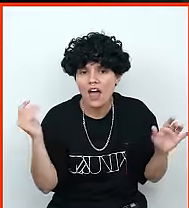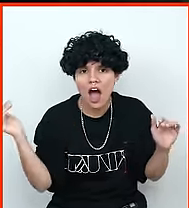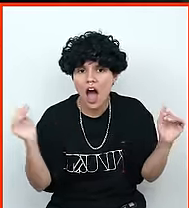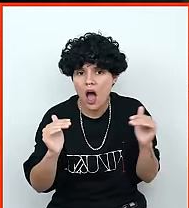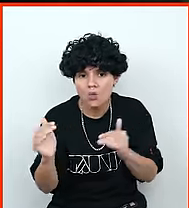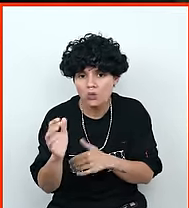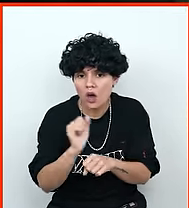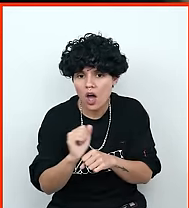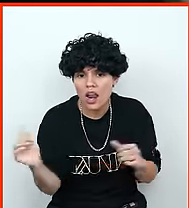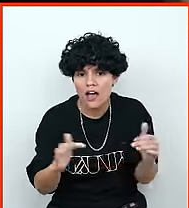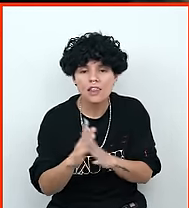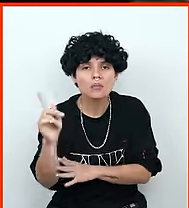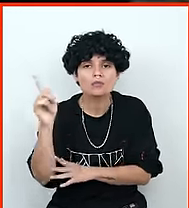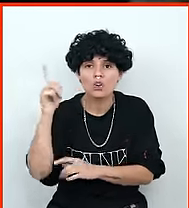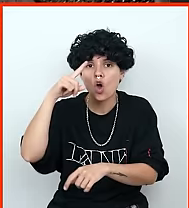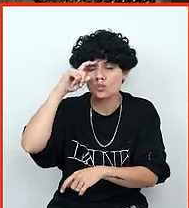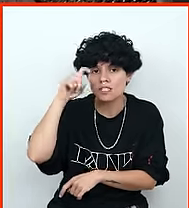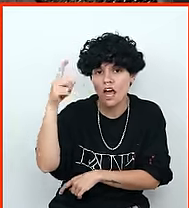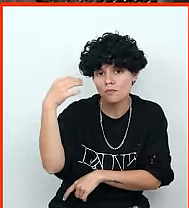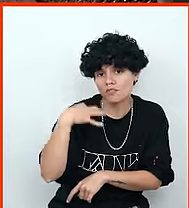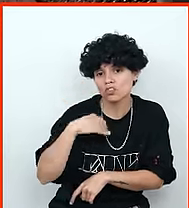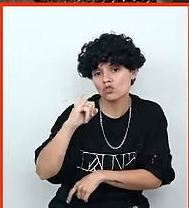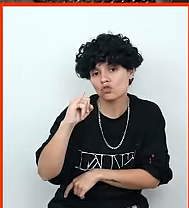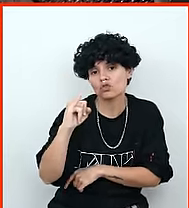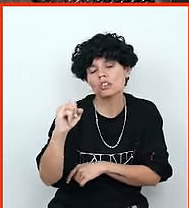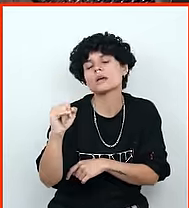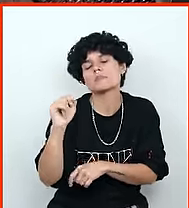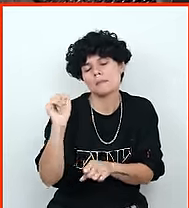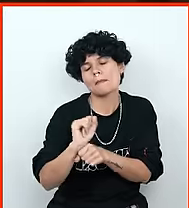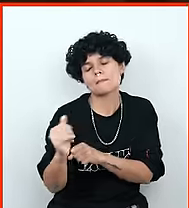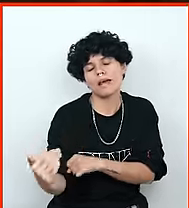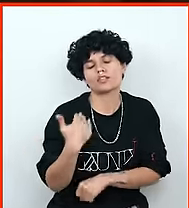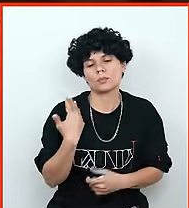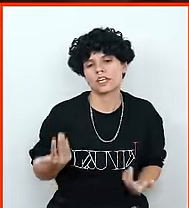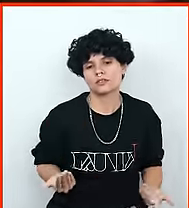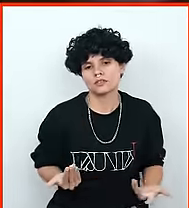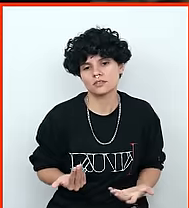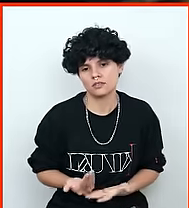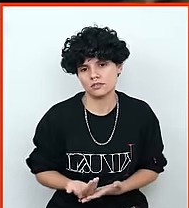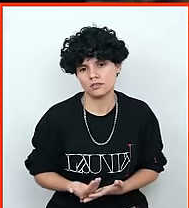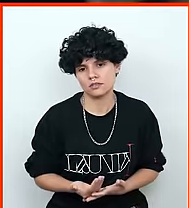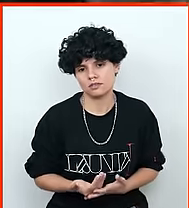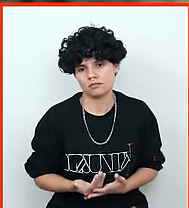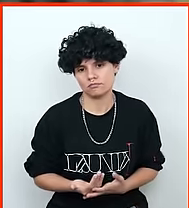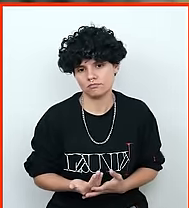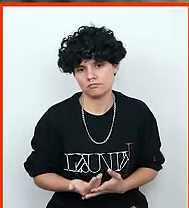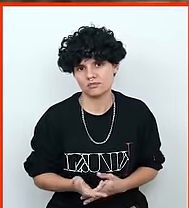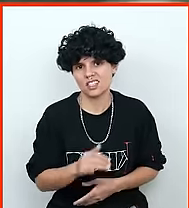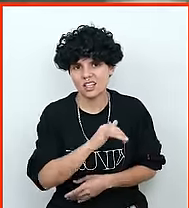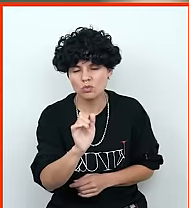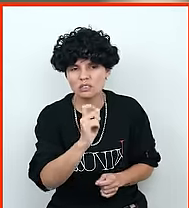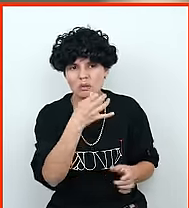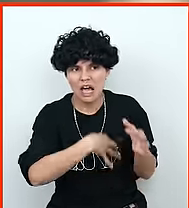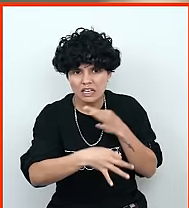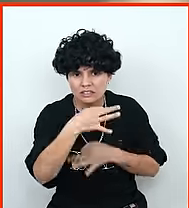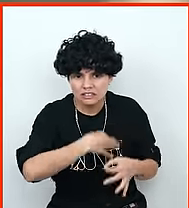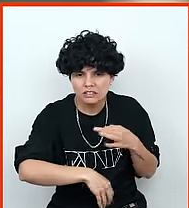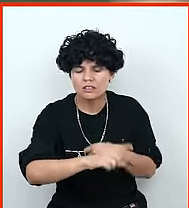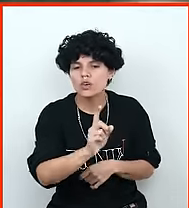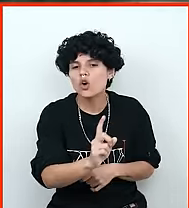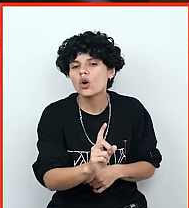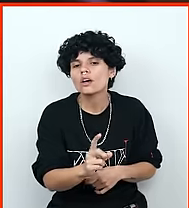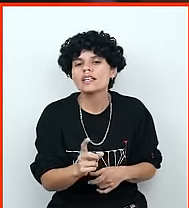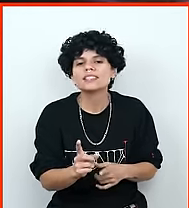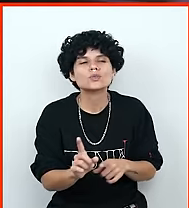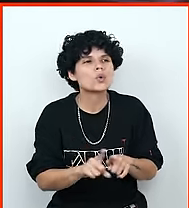No venía nada delante de mí. Pero en el hospital te atropellaron, ¿sí? El hospital, la versión oficial es que me atropellaron, sí. ¿Después te costaba recordar otras cosas o